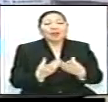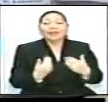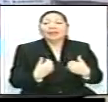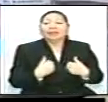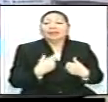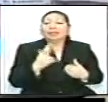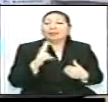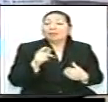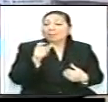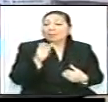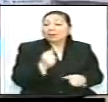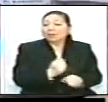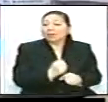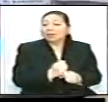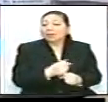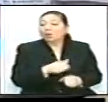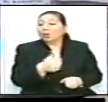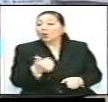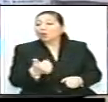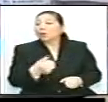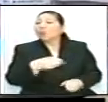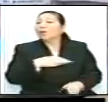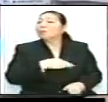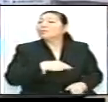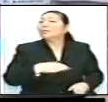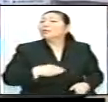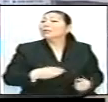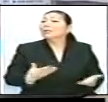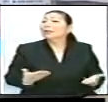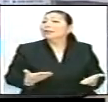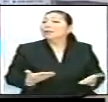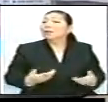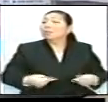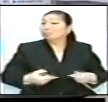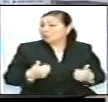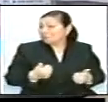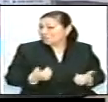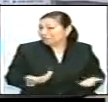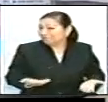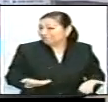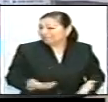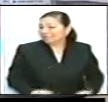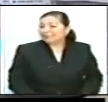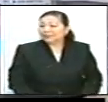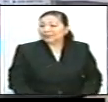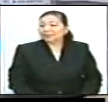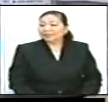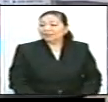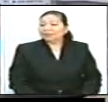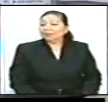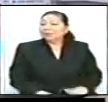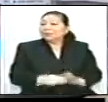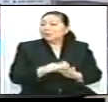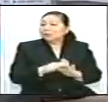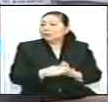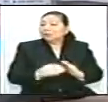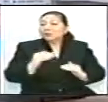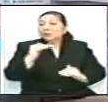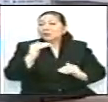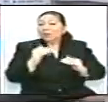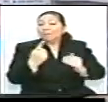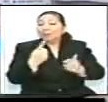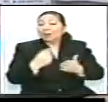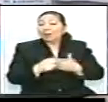tenemos 3.000 trabajadores, ¿y por qué no vemos en los otros ministerios, a ver, y si son competitivos? si tienen el mínimo, siquiera el estándar mínimo